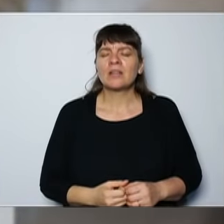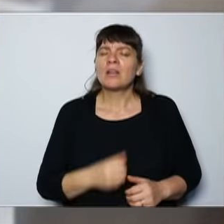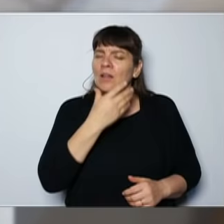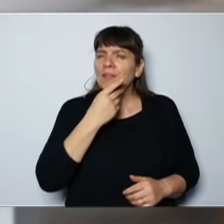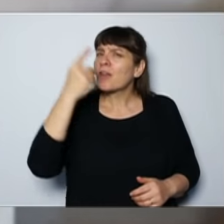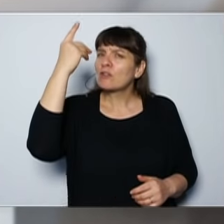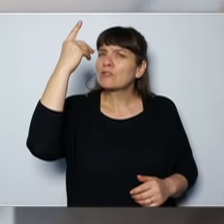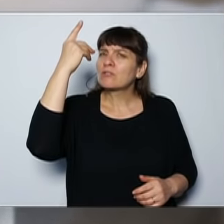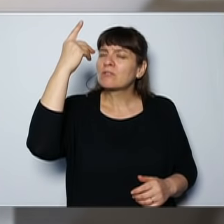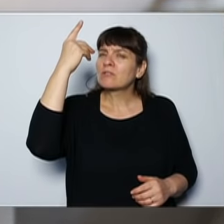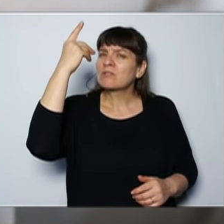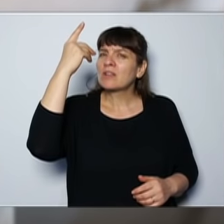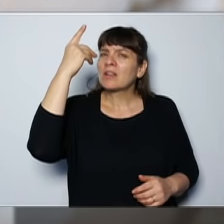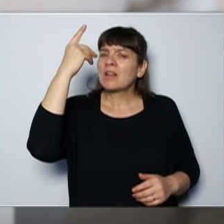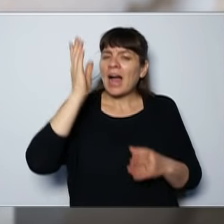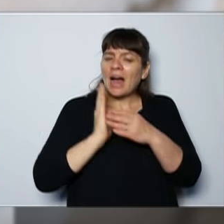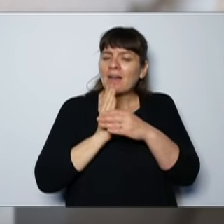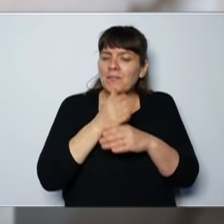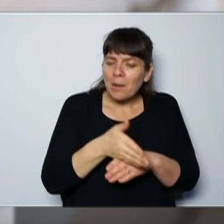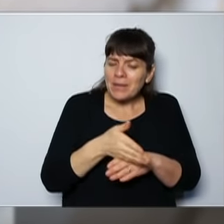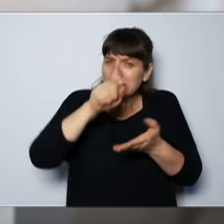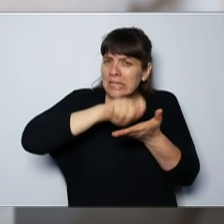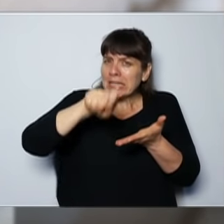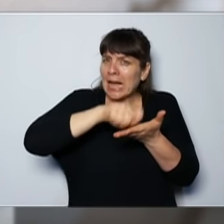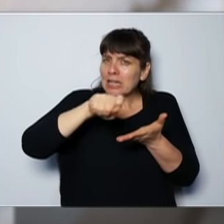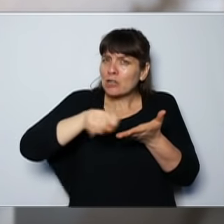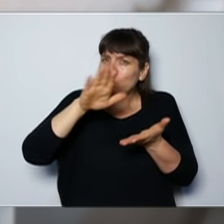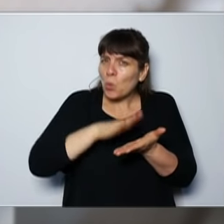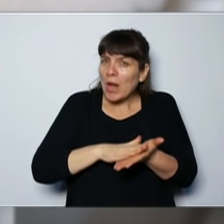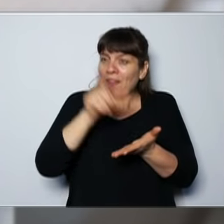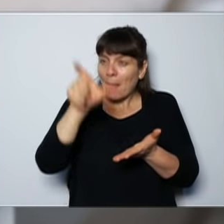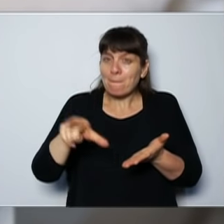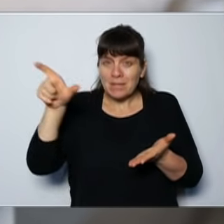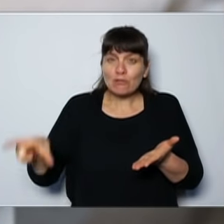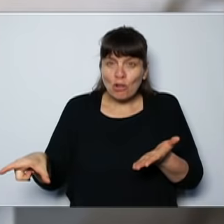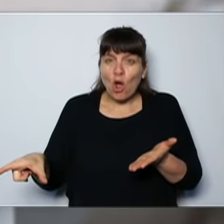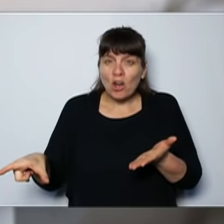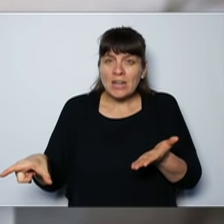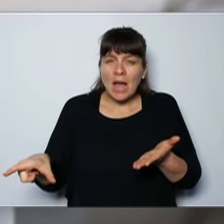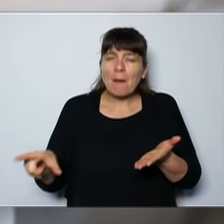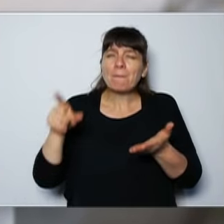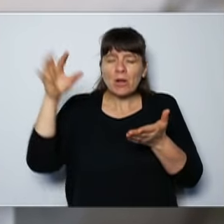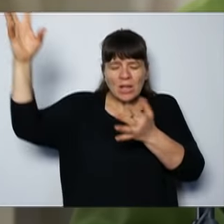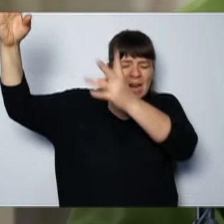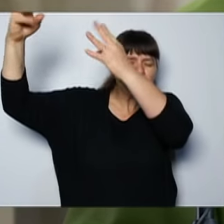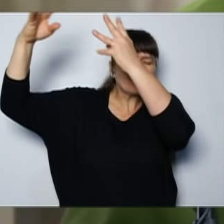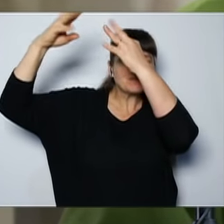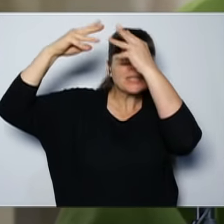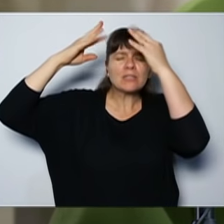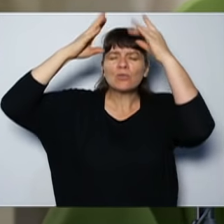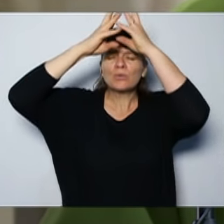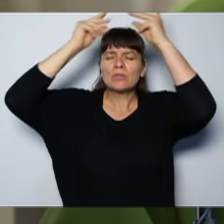donde Dios, a través de esta escritura humana, pero inspirada por